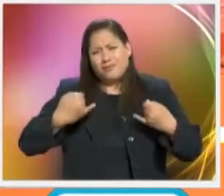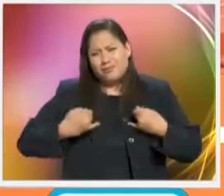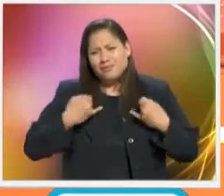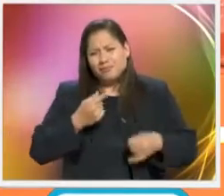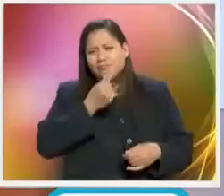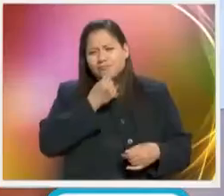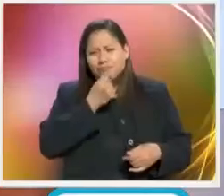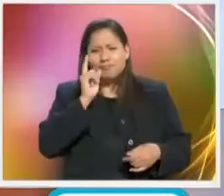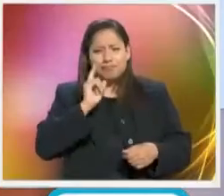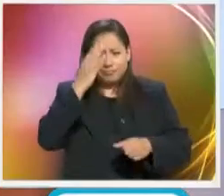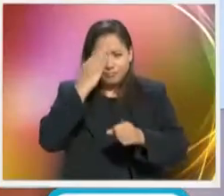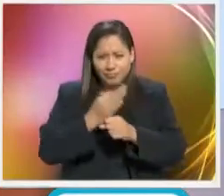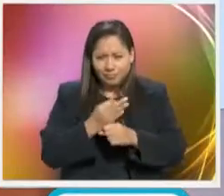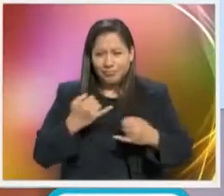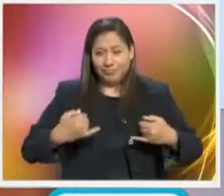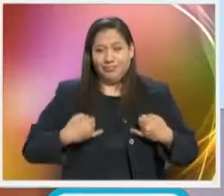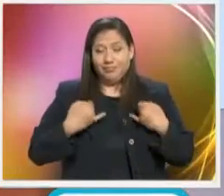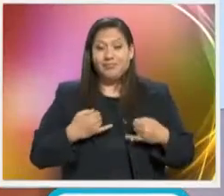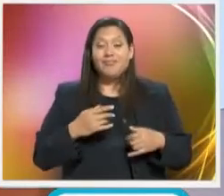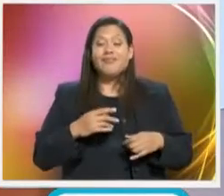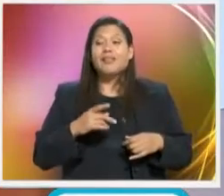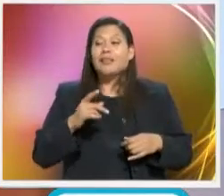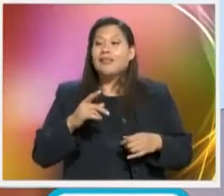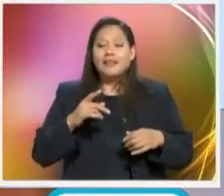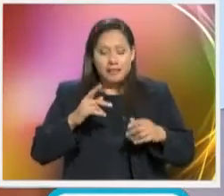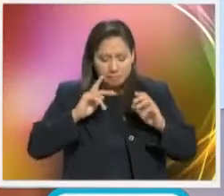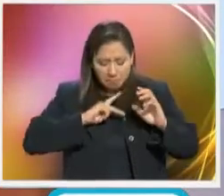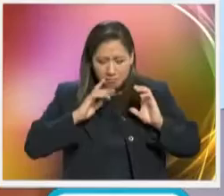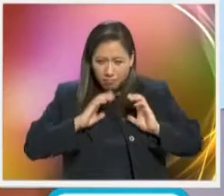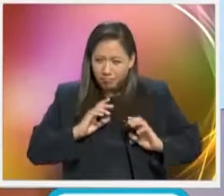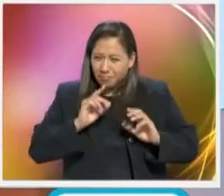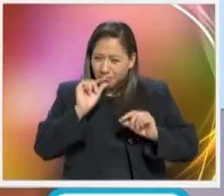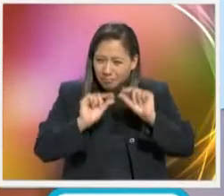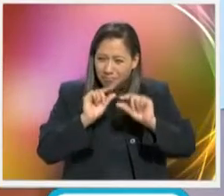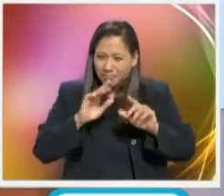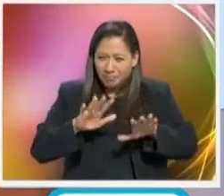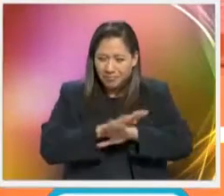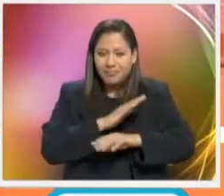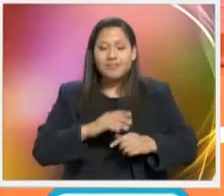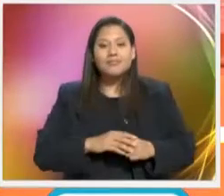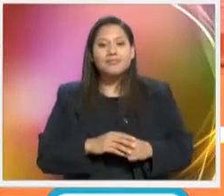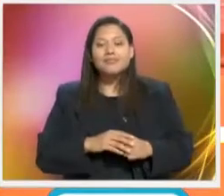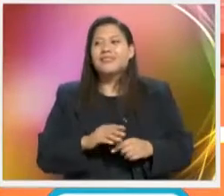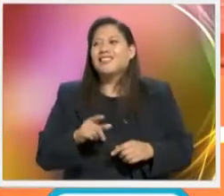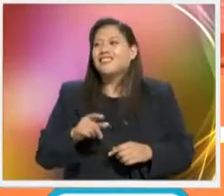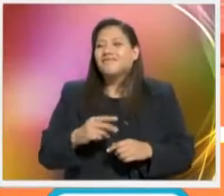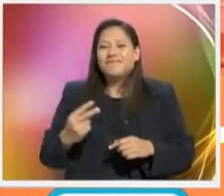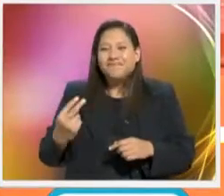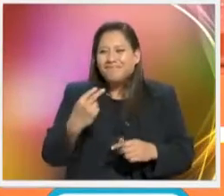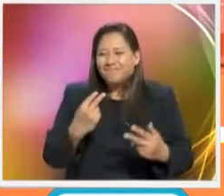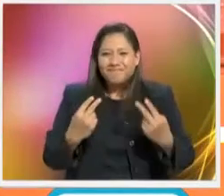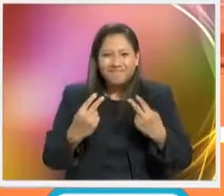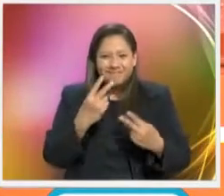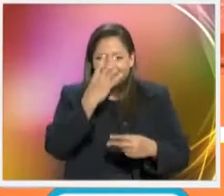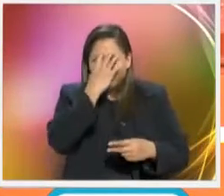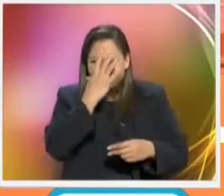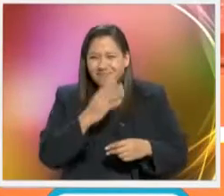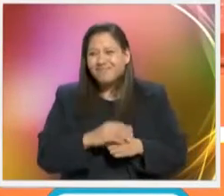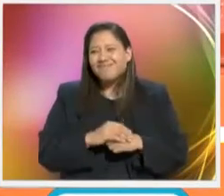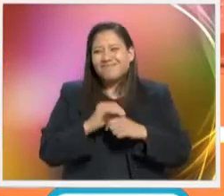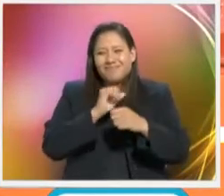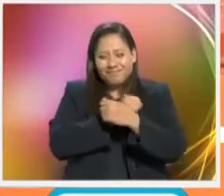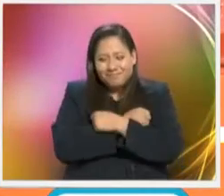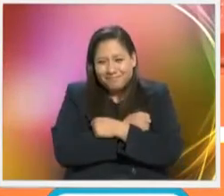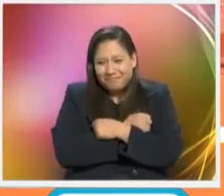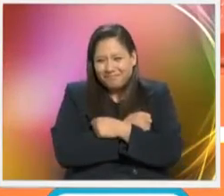son jovencitas, adolescentes que están apenas cambiando, pues su manera de integrarse a grupos o todo se limita,